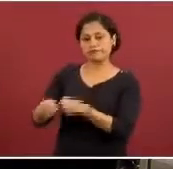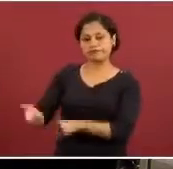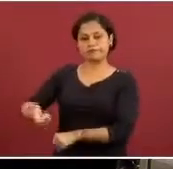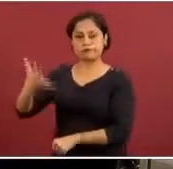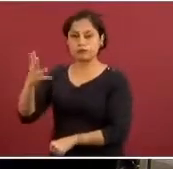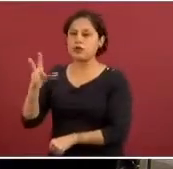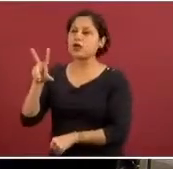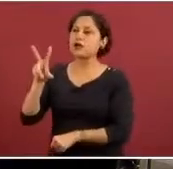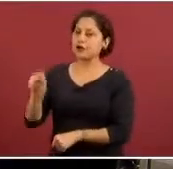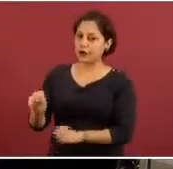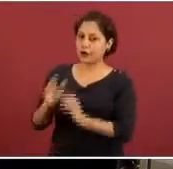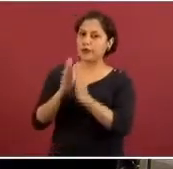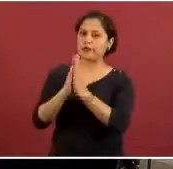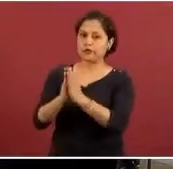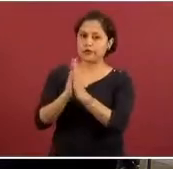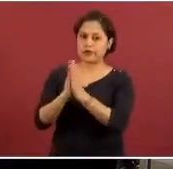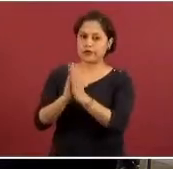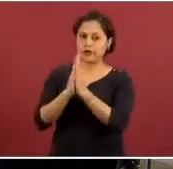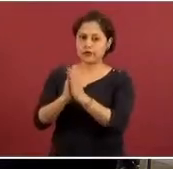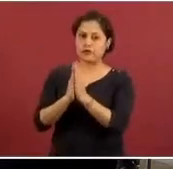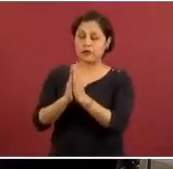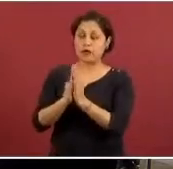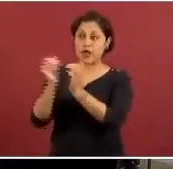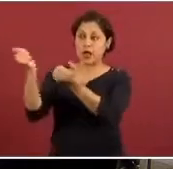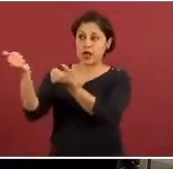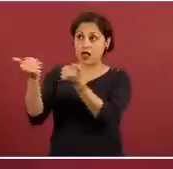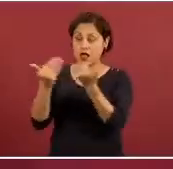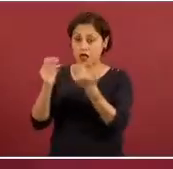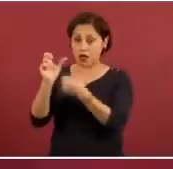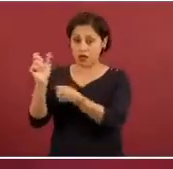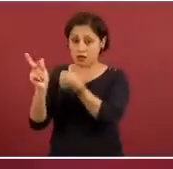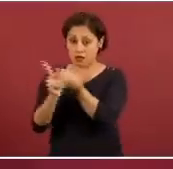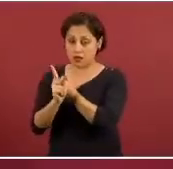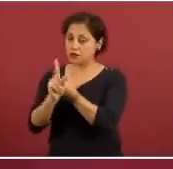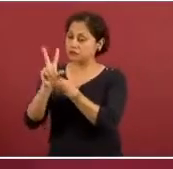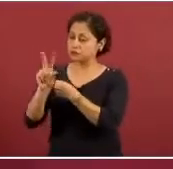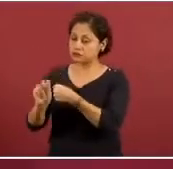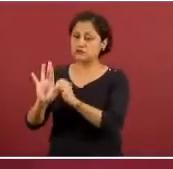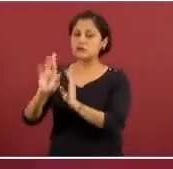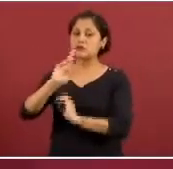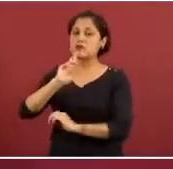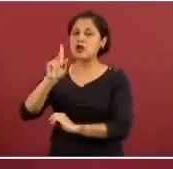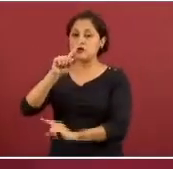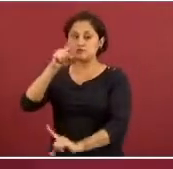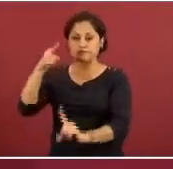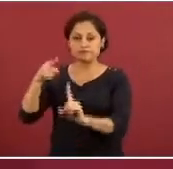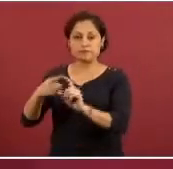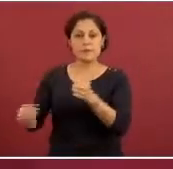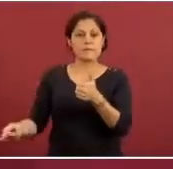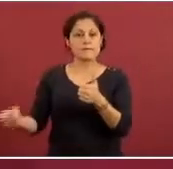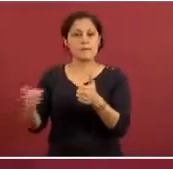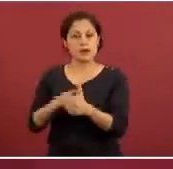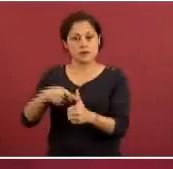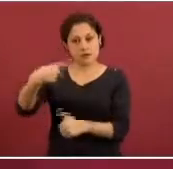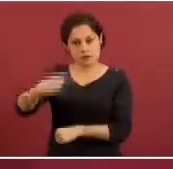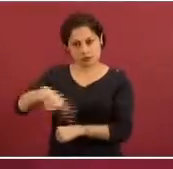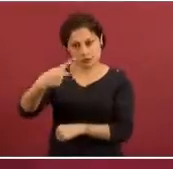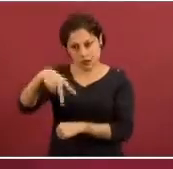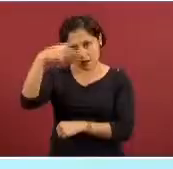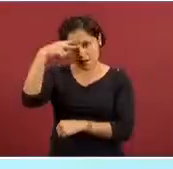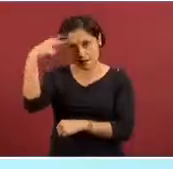evitar la exportación del material médico y privilegiar la venta en atender el mercado